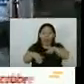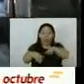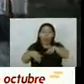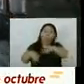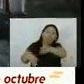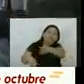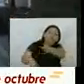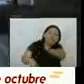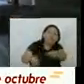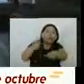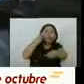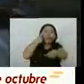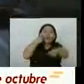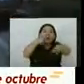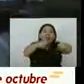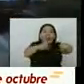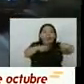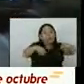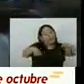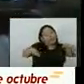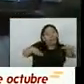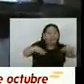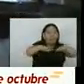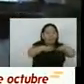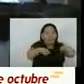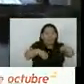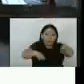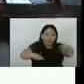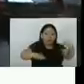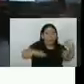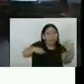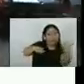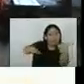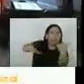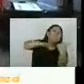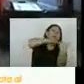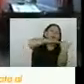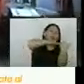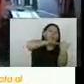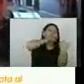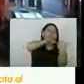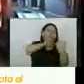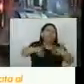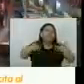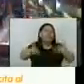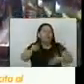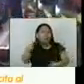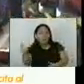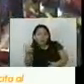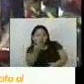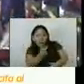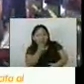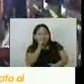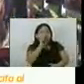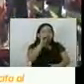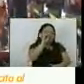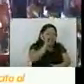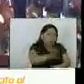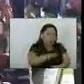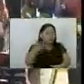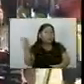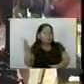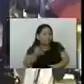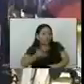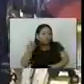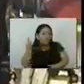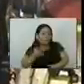indebido e impactó con la víctima que circulaba de poniente a oriente. Residentes de la zona piden a las autoridades la